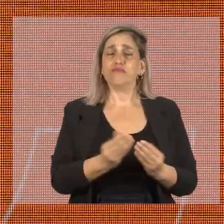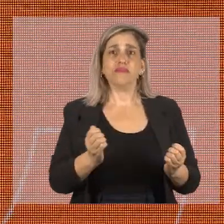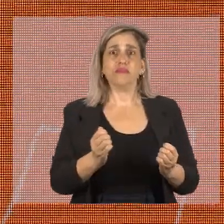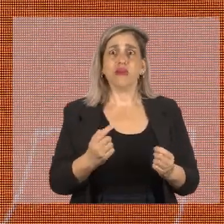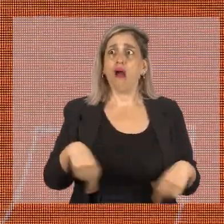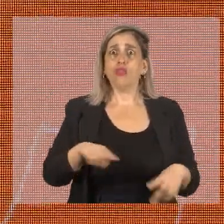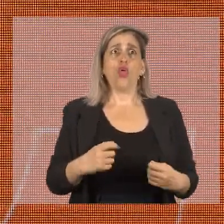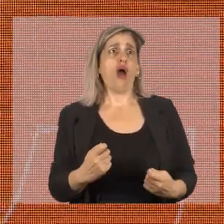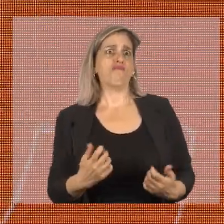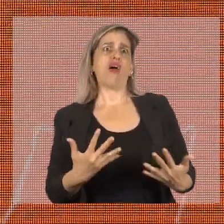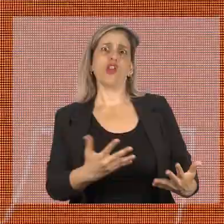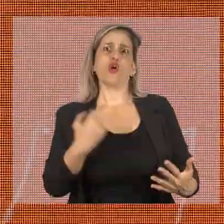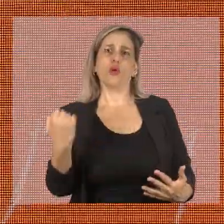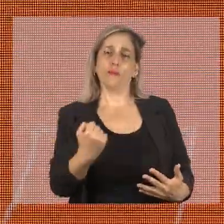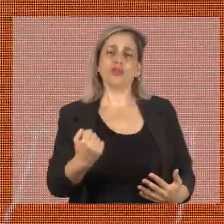de la misma.